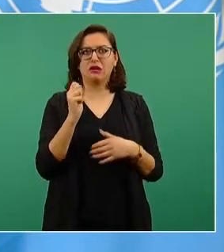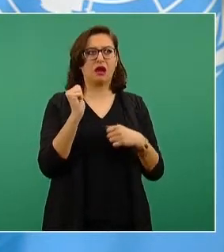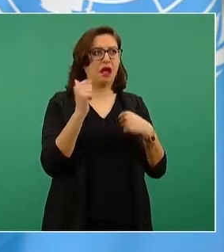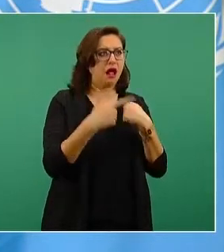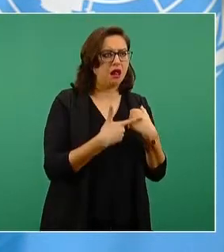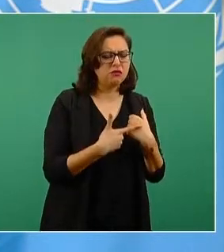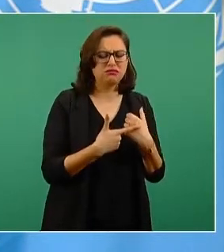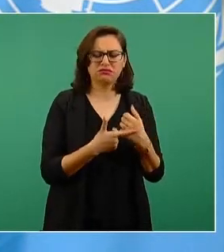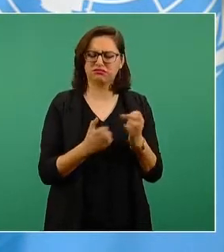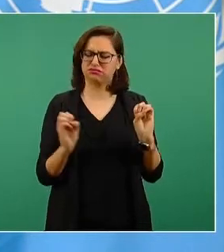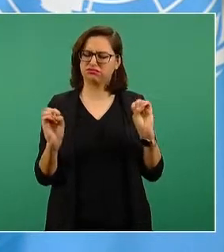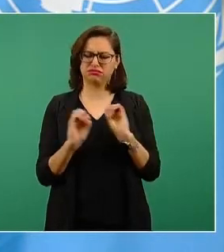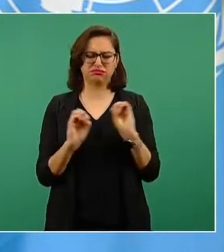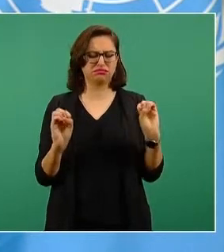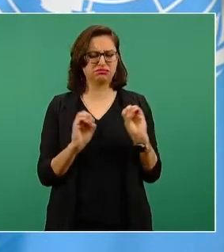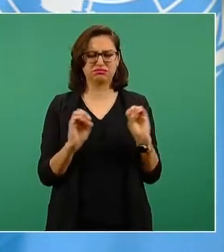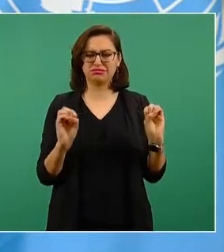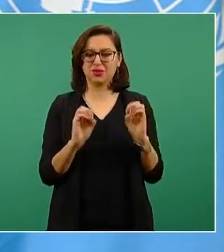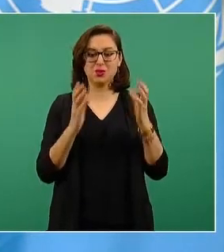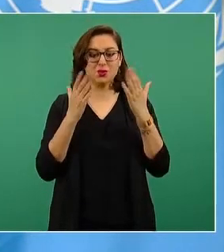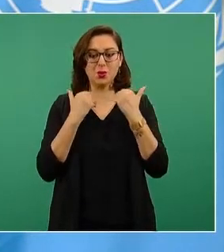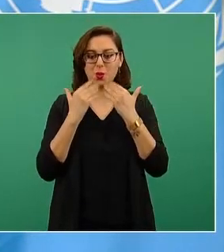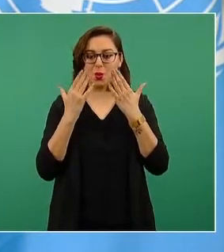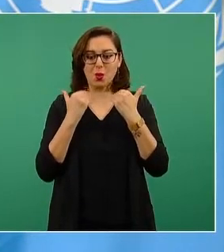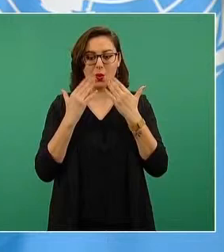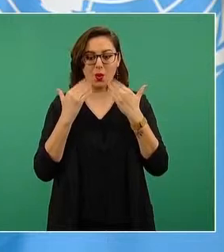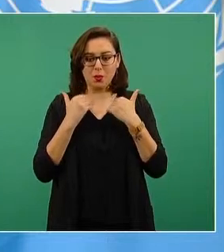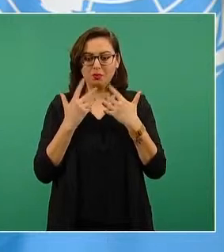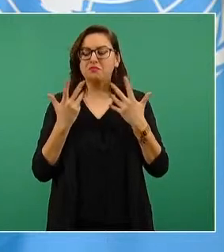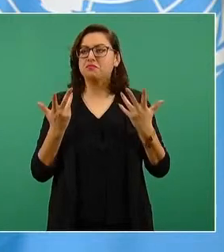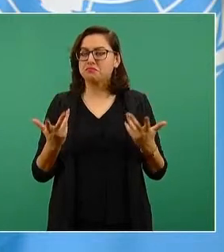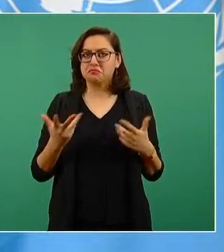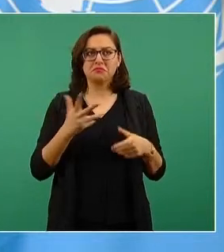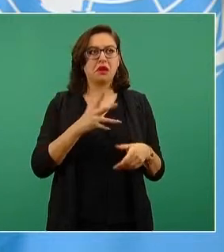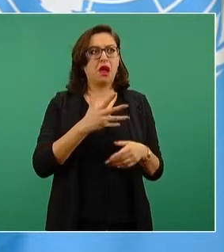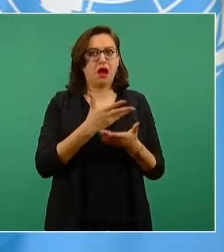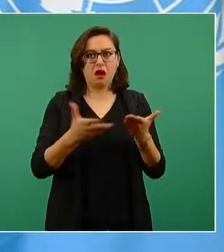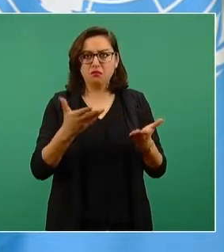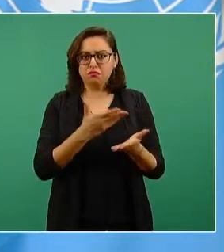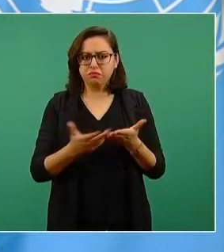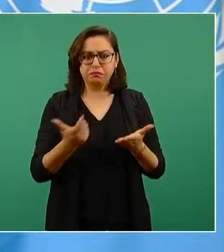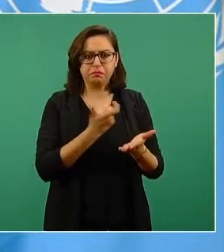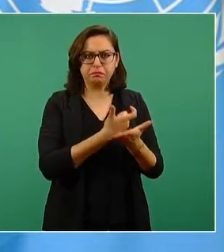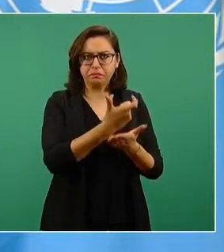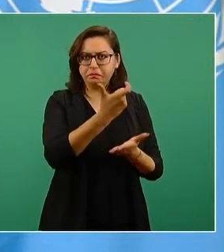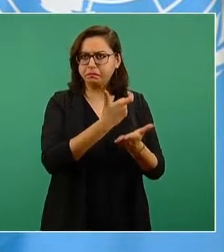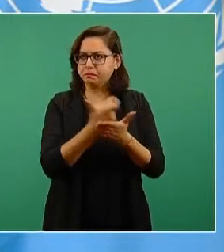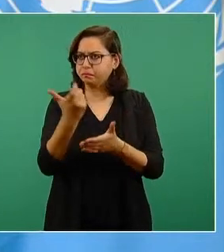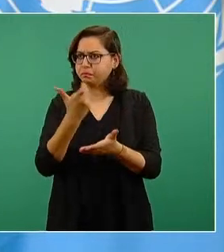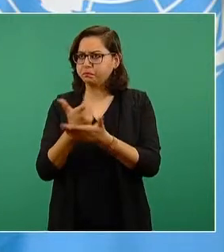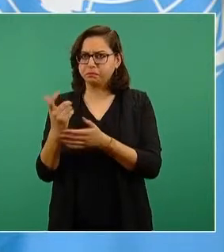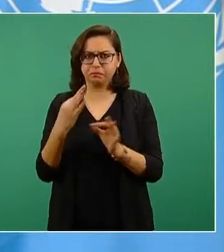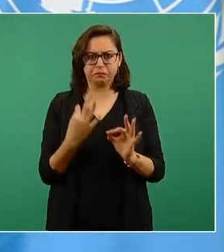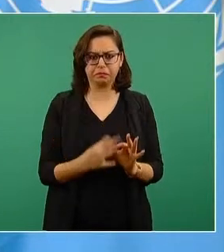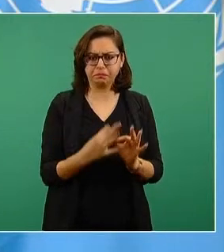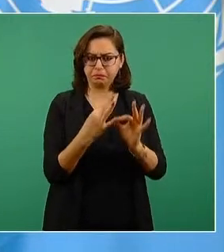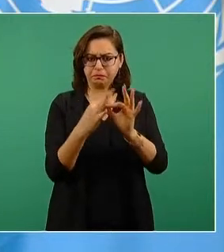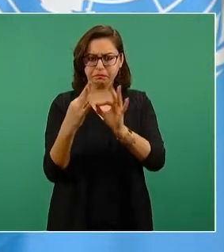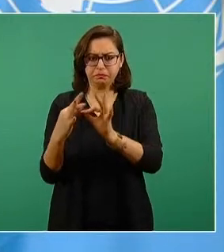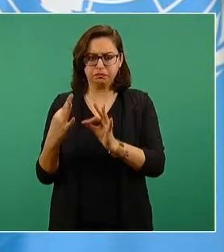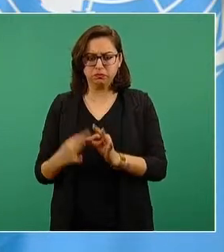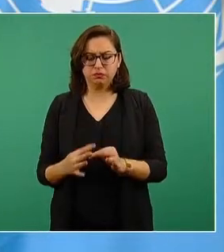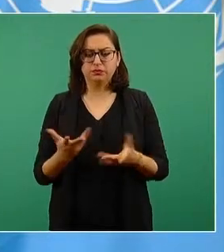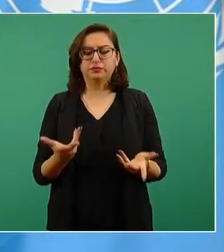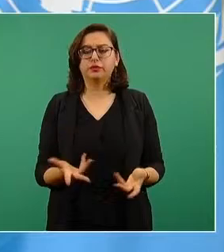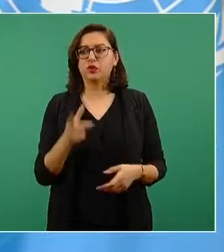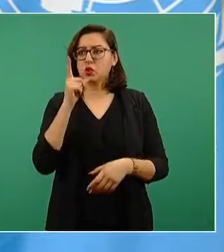padece como antes de carestía. No aumenta el precio